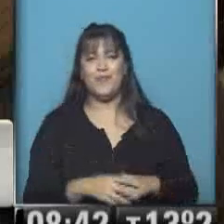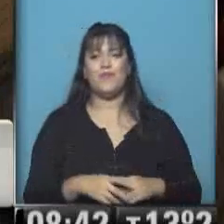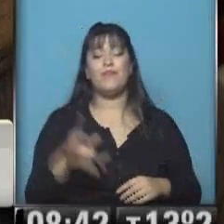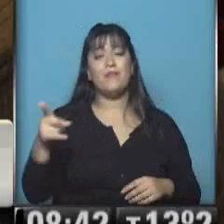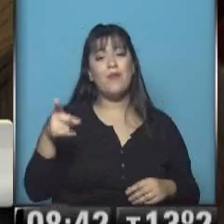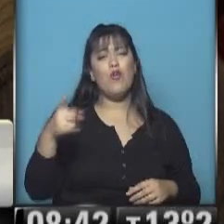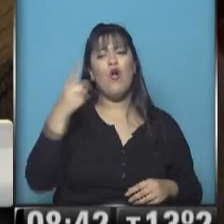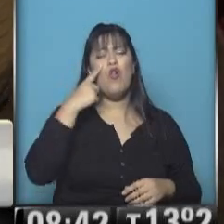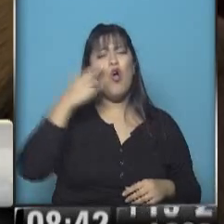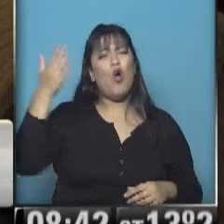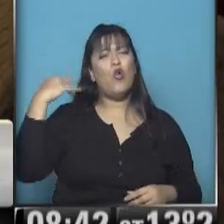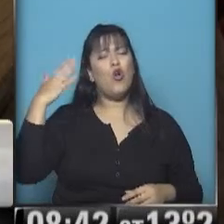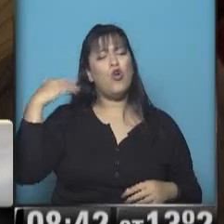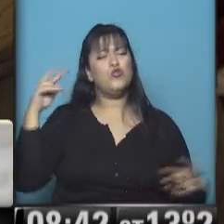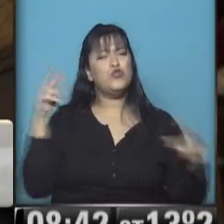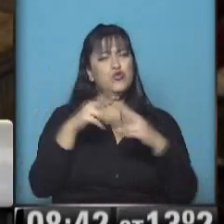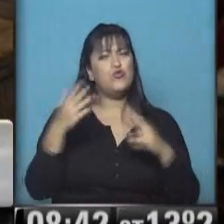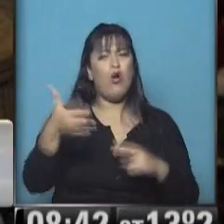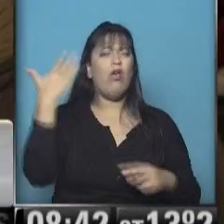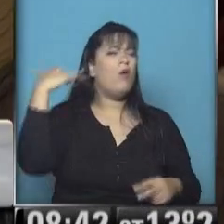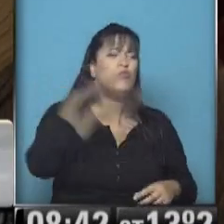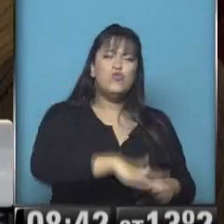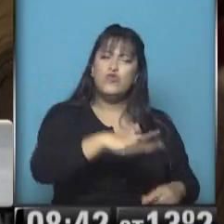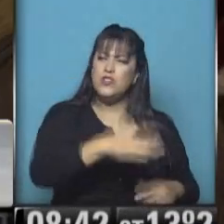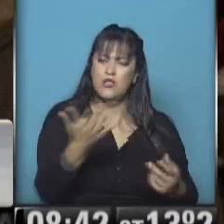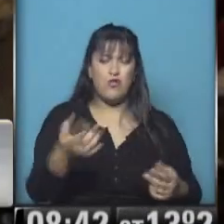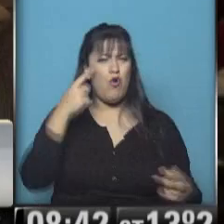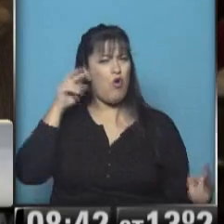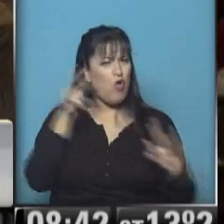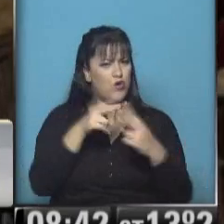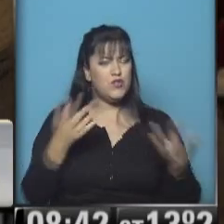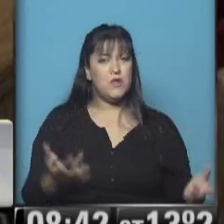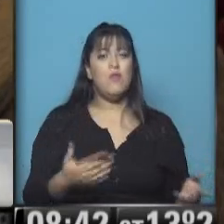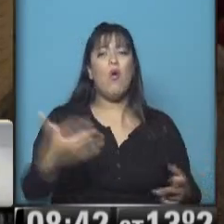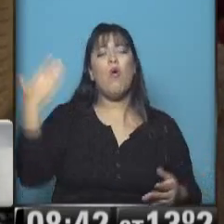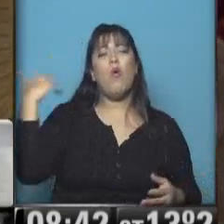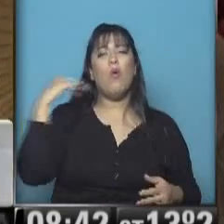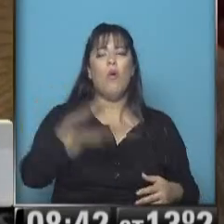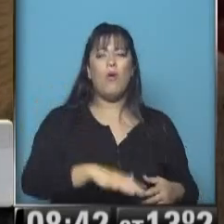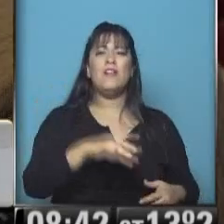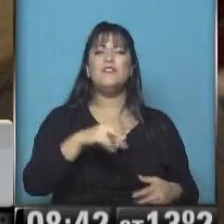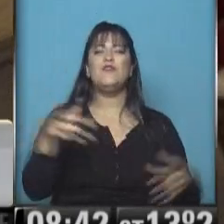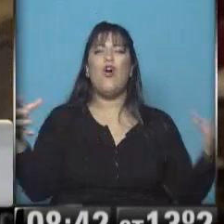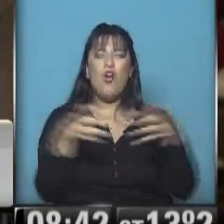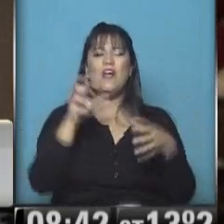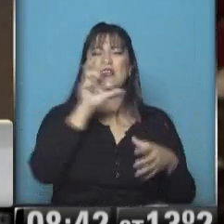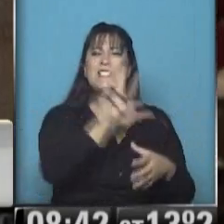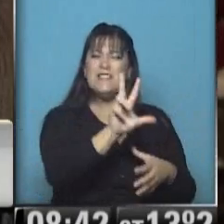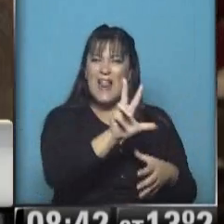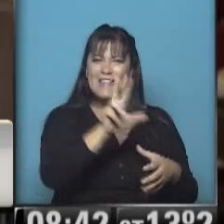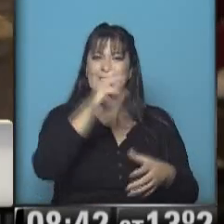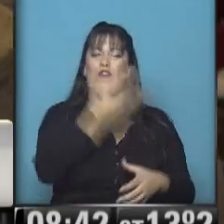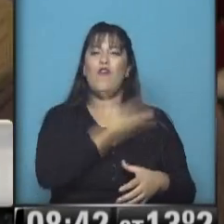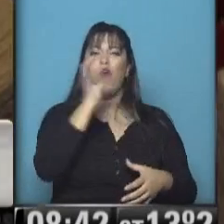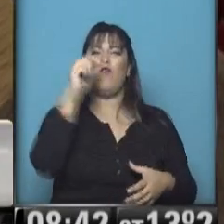yo lo conozco de muy chico, cuando era Trío Fontova. Por una cuestión así